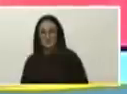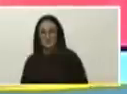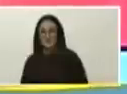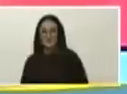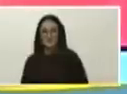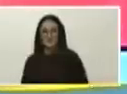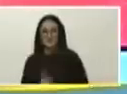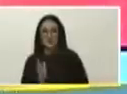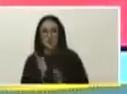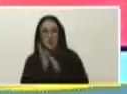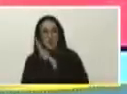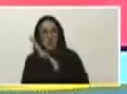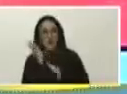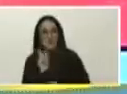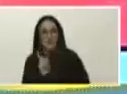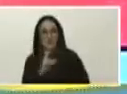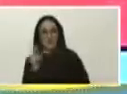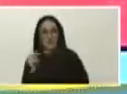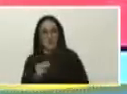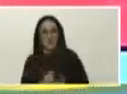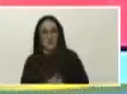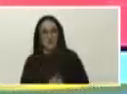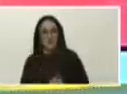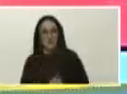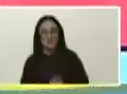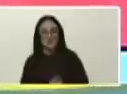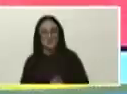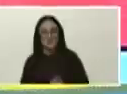No nos durmamos en los laureles.